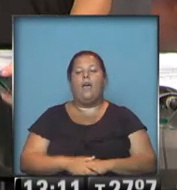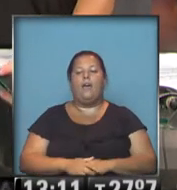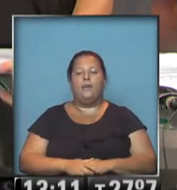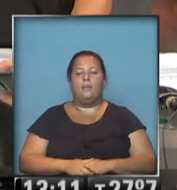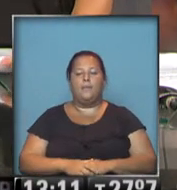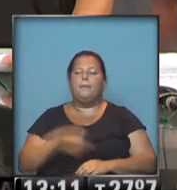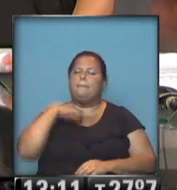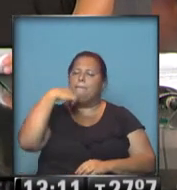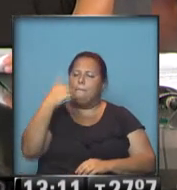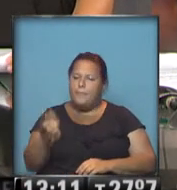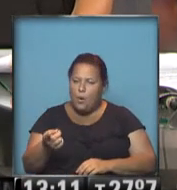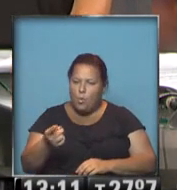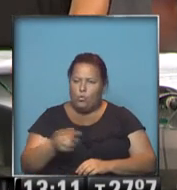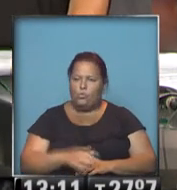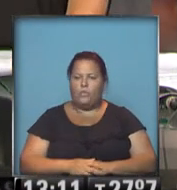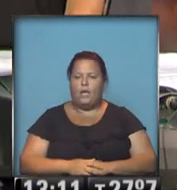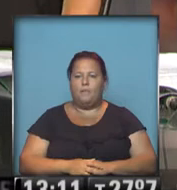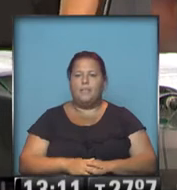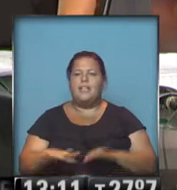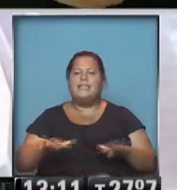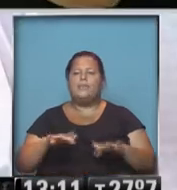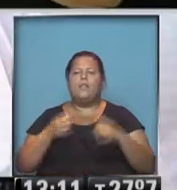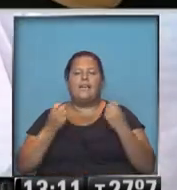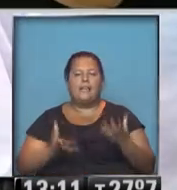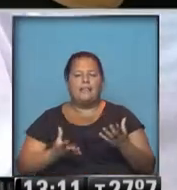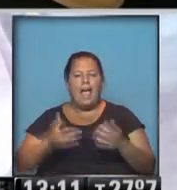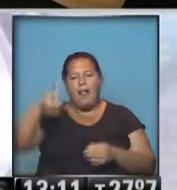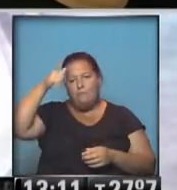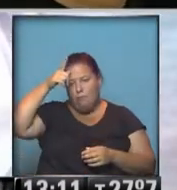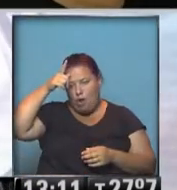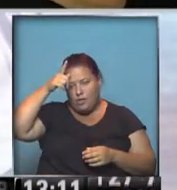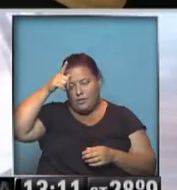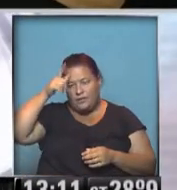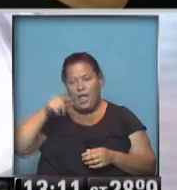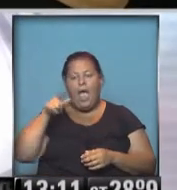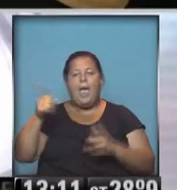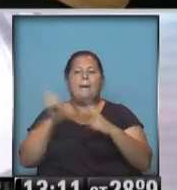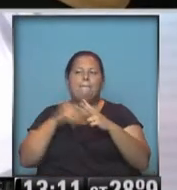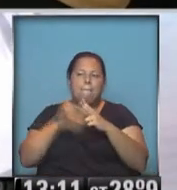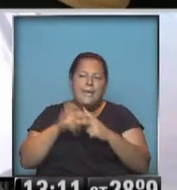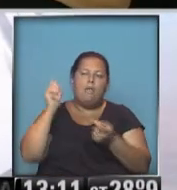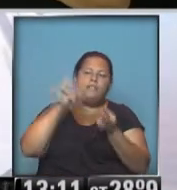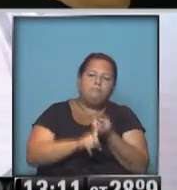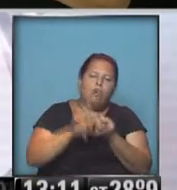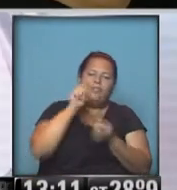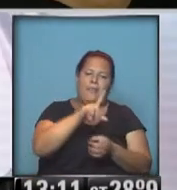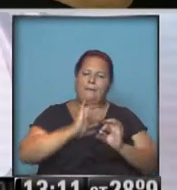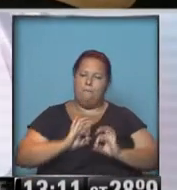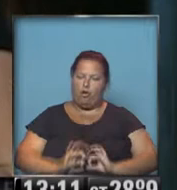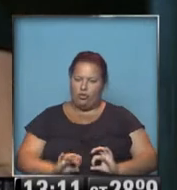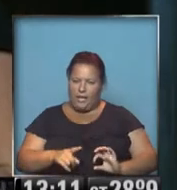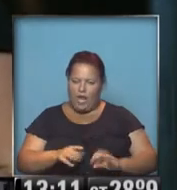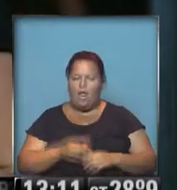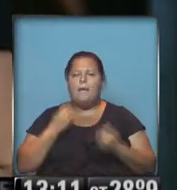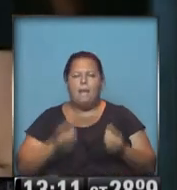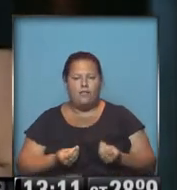preguntarte el aura por la situación del policía que es un primo de la mujer de manager y qué pasó con él